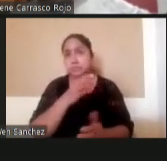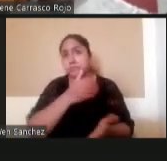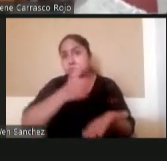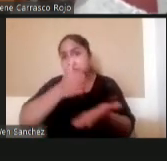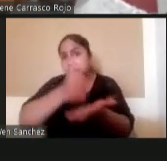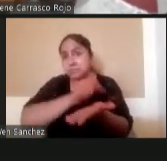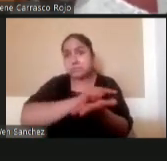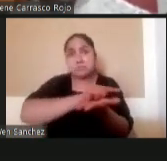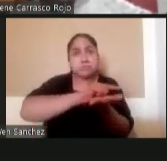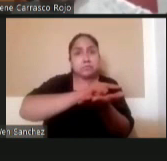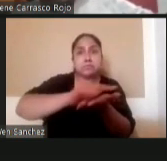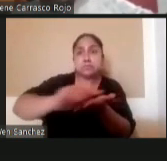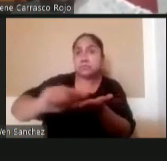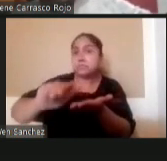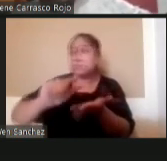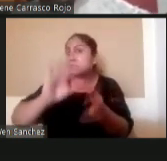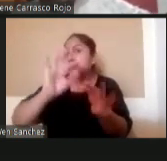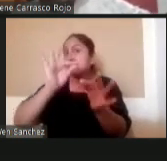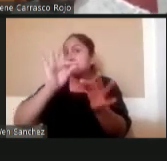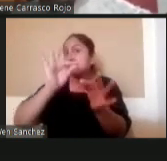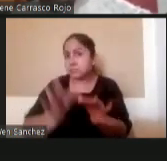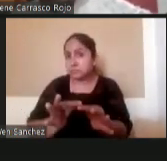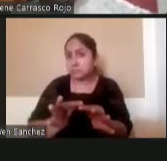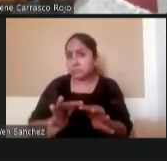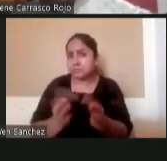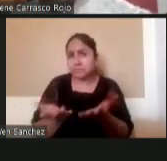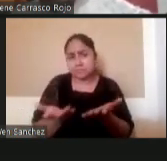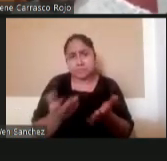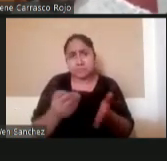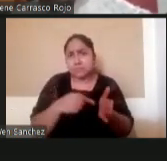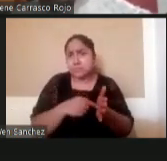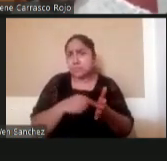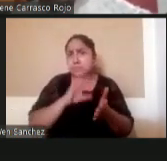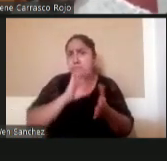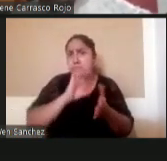puntual, tal como lo dice el contrato. Y en un segundo